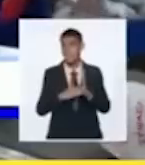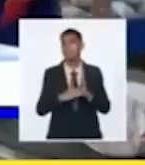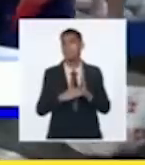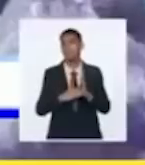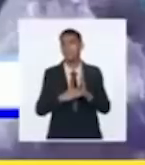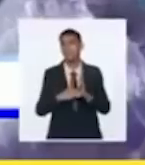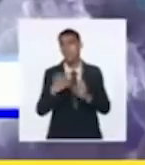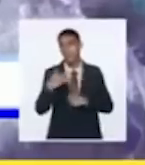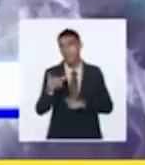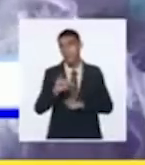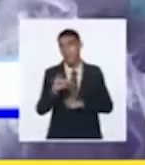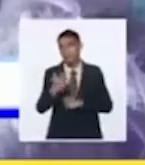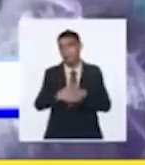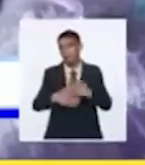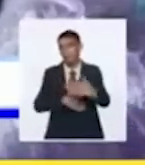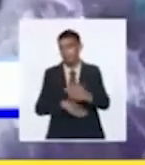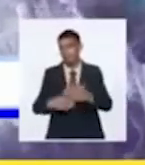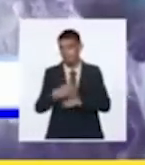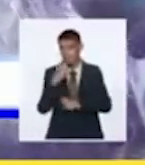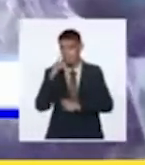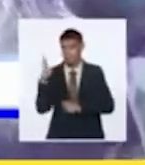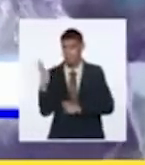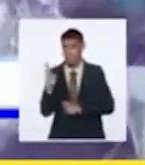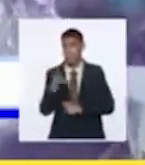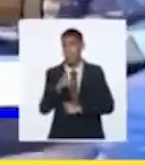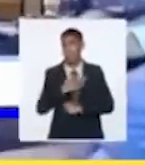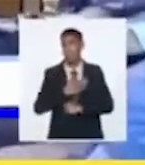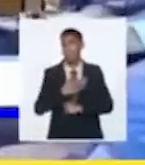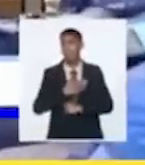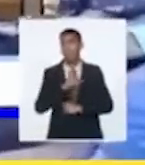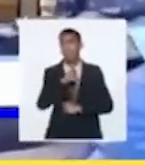47.686 bultos pertenecientes a